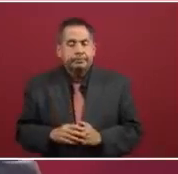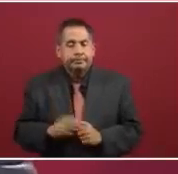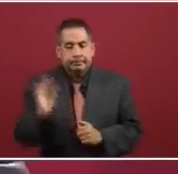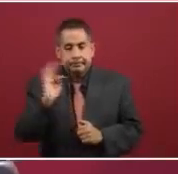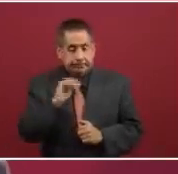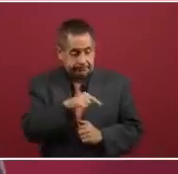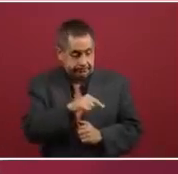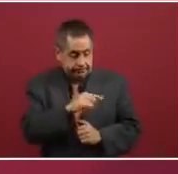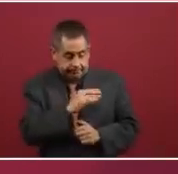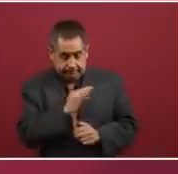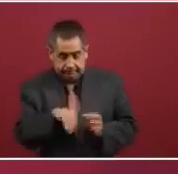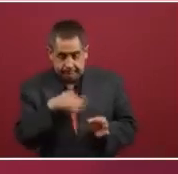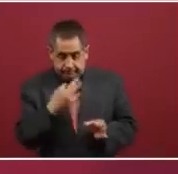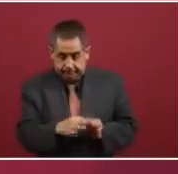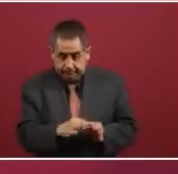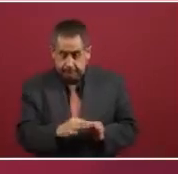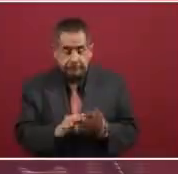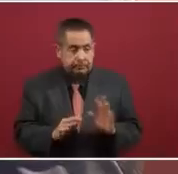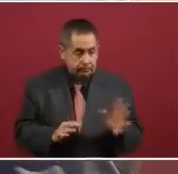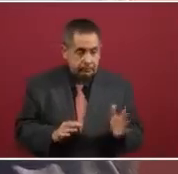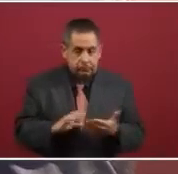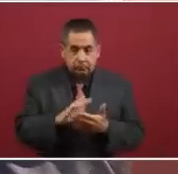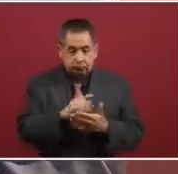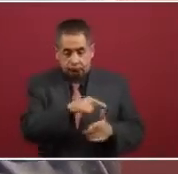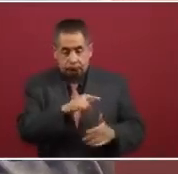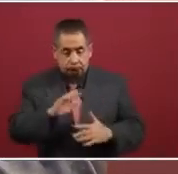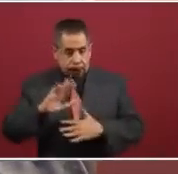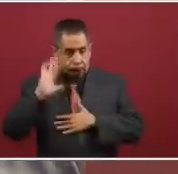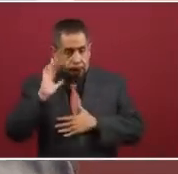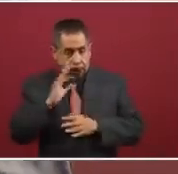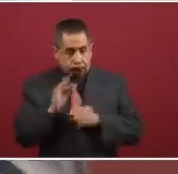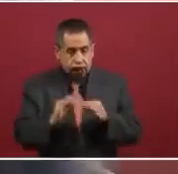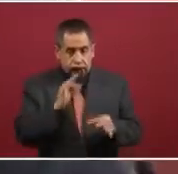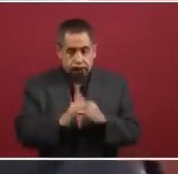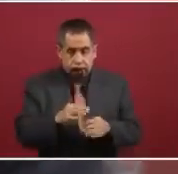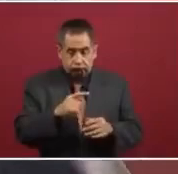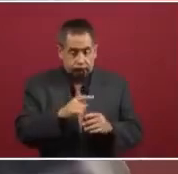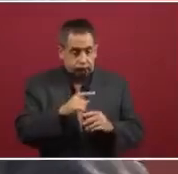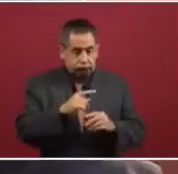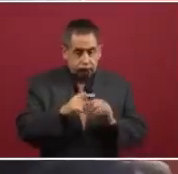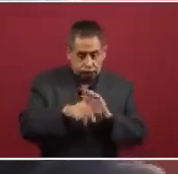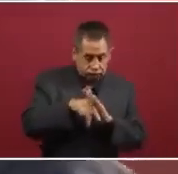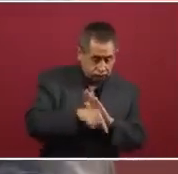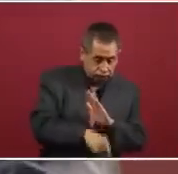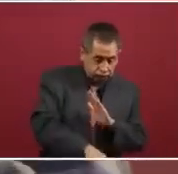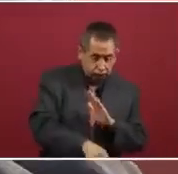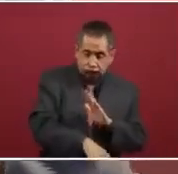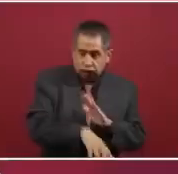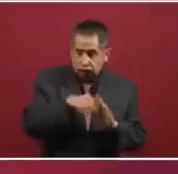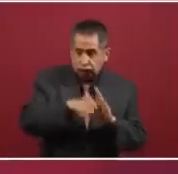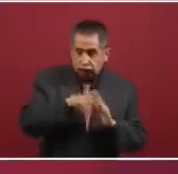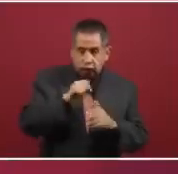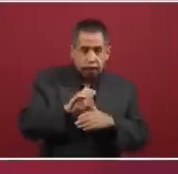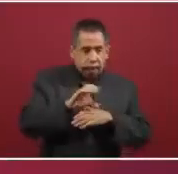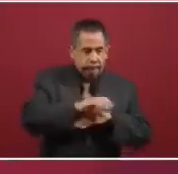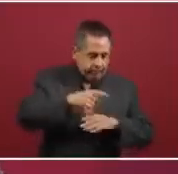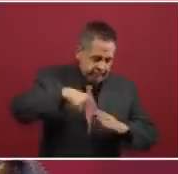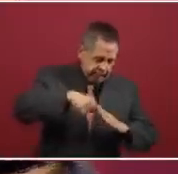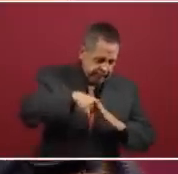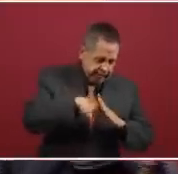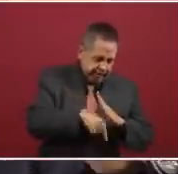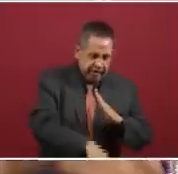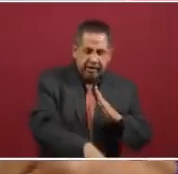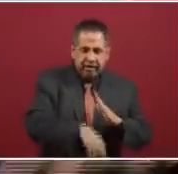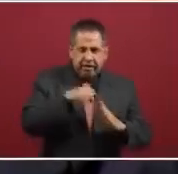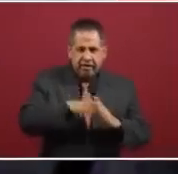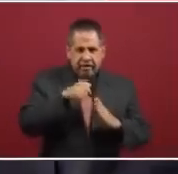se cumple con el compromiso de que van a invertir y de que va a explorarse